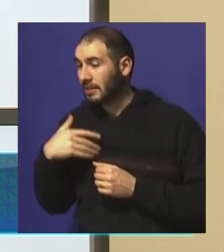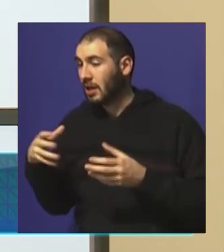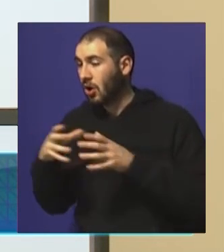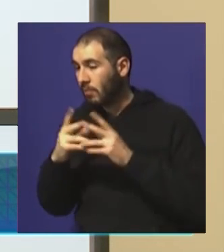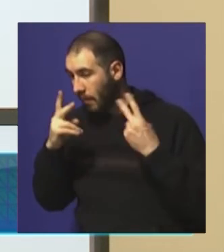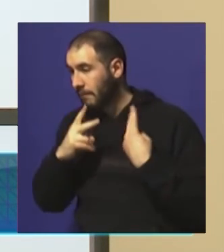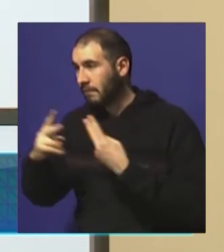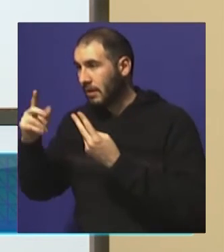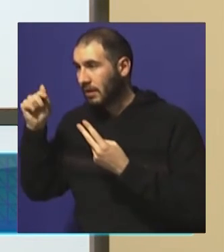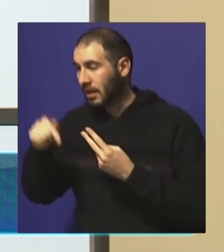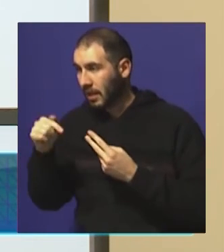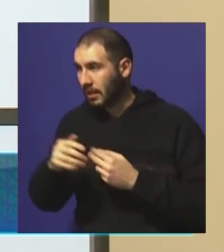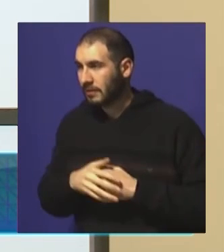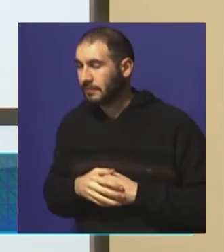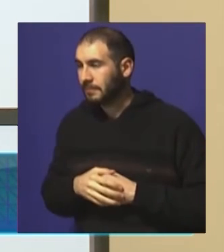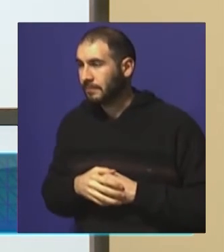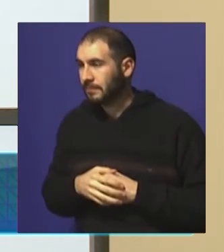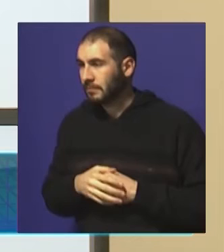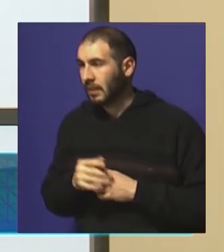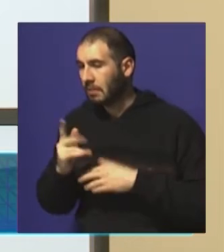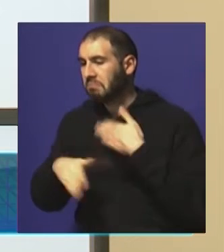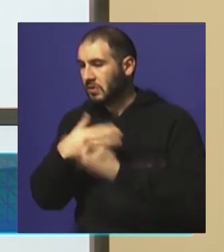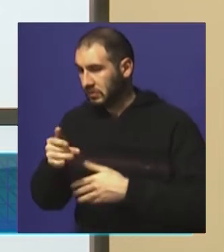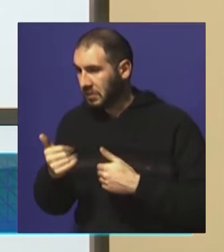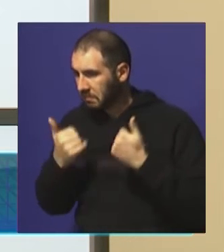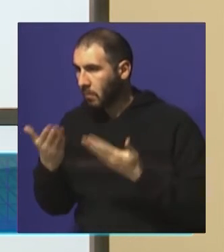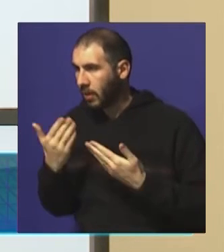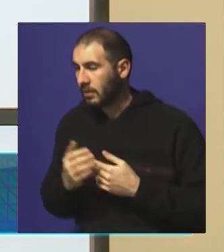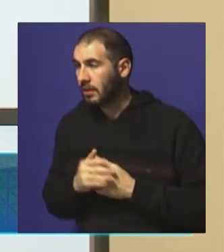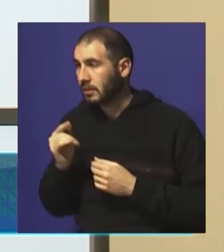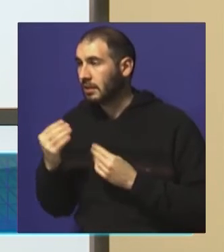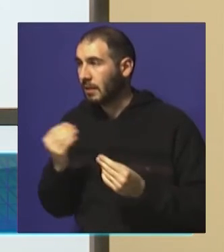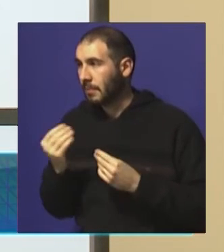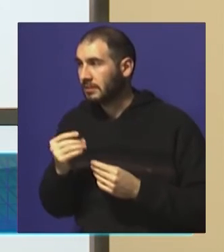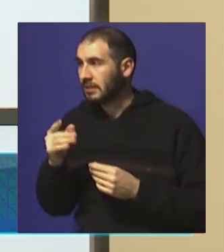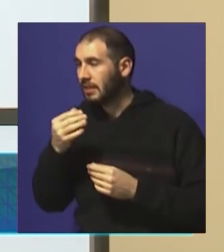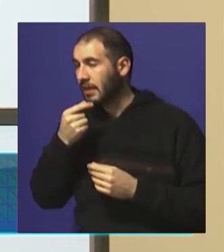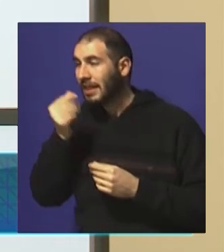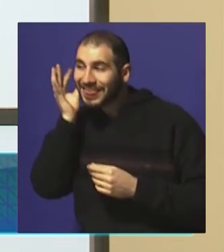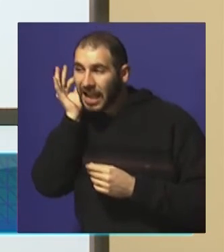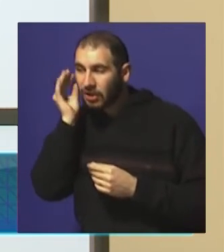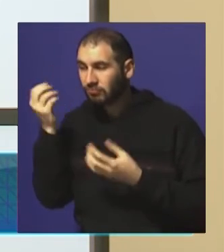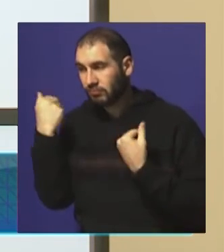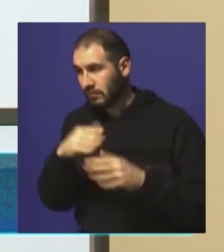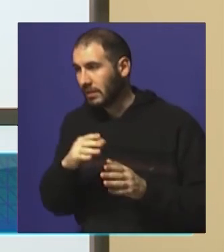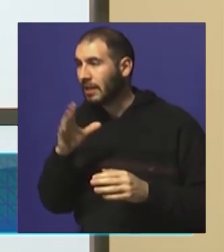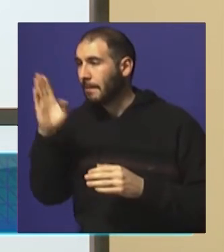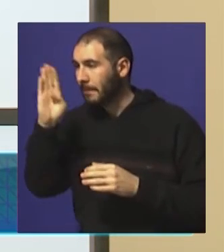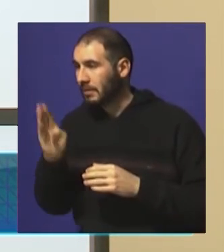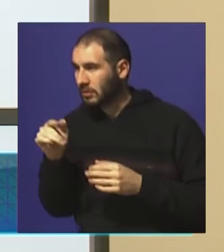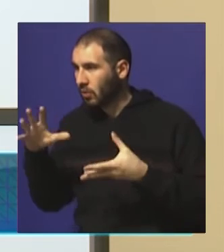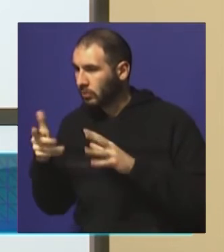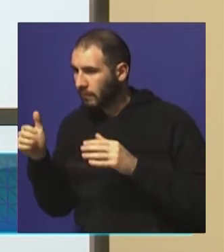se podía esperar que progresara en el torneo, pasa lo que pasa con Diego, se queda fuera y Brasil encuentra el